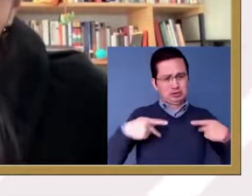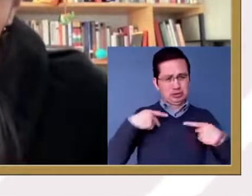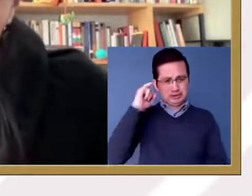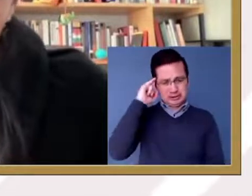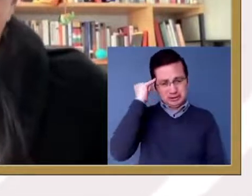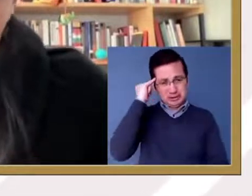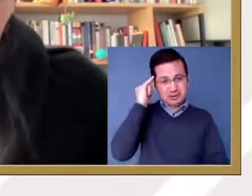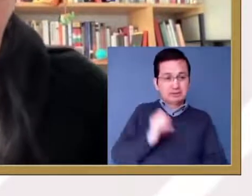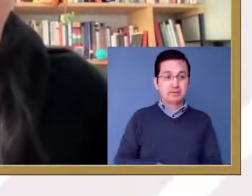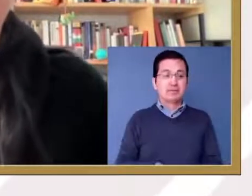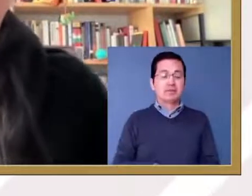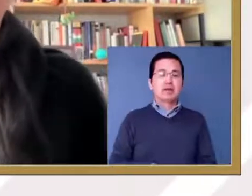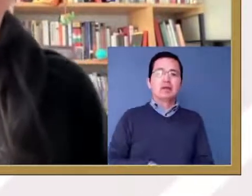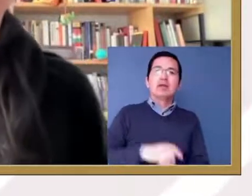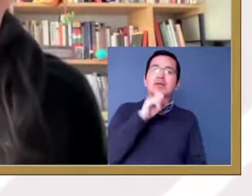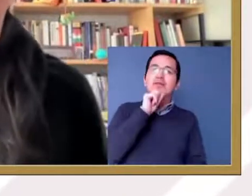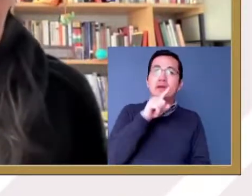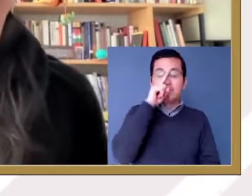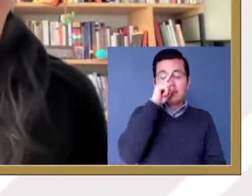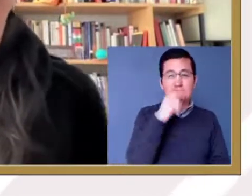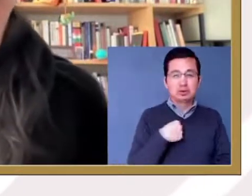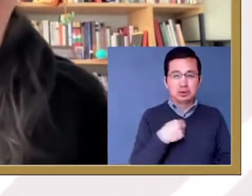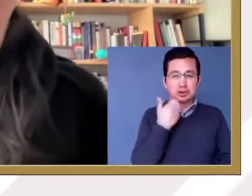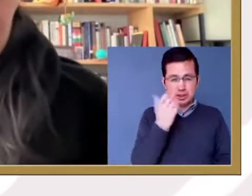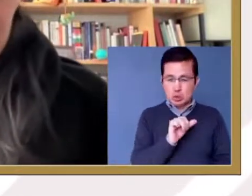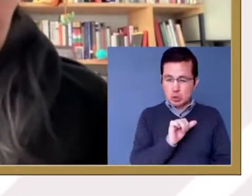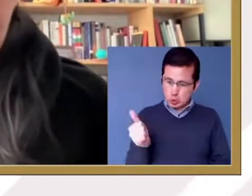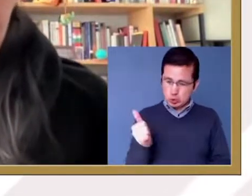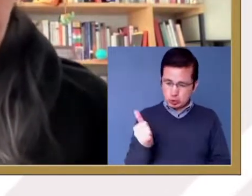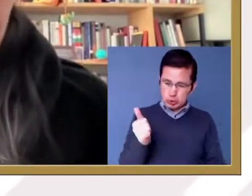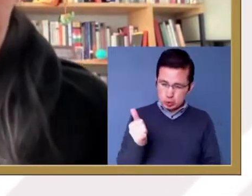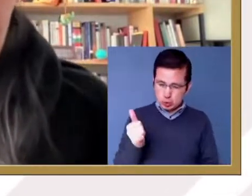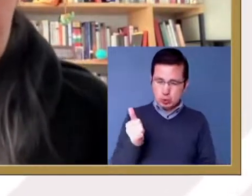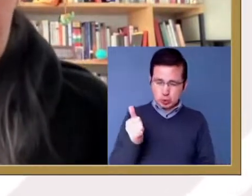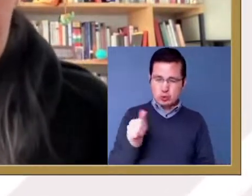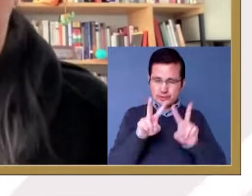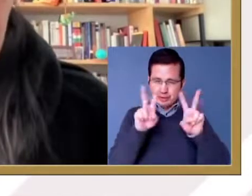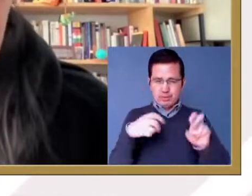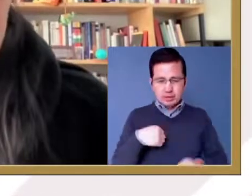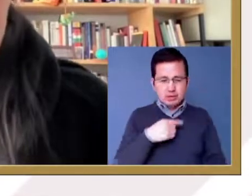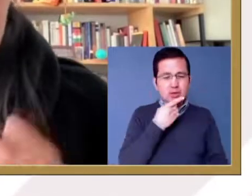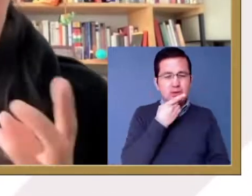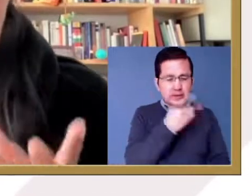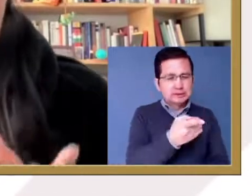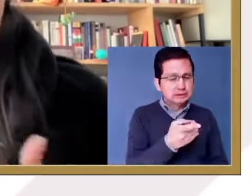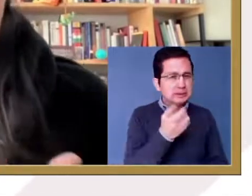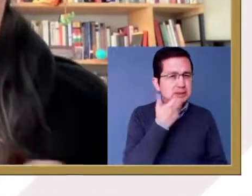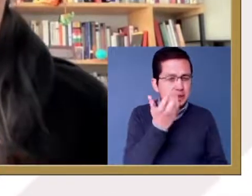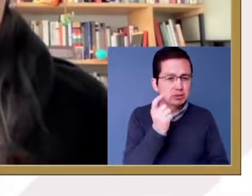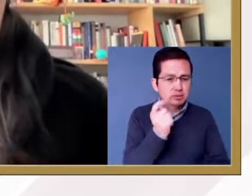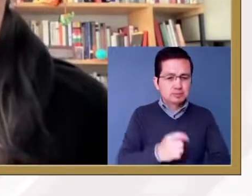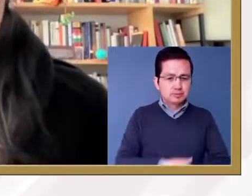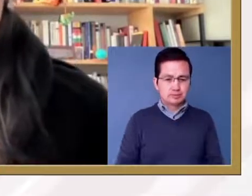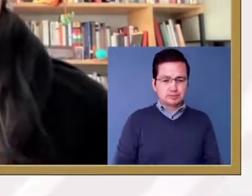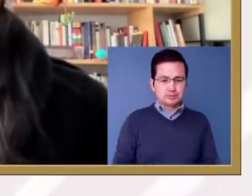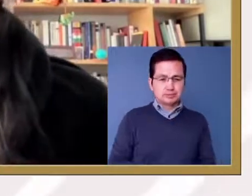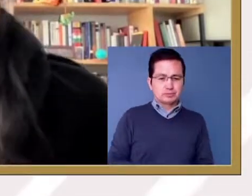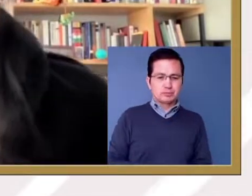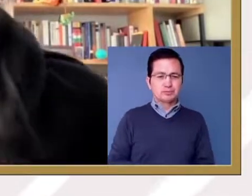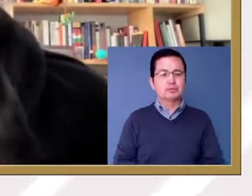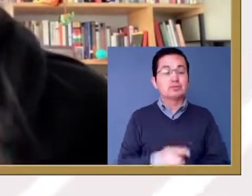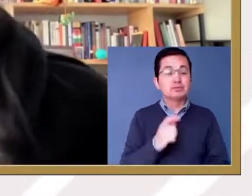Y el otro que también quería señalar con respecto a tu pregunta es este tema de la